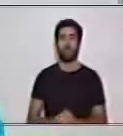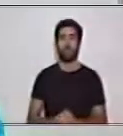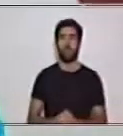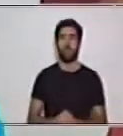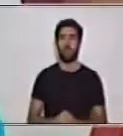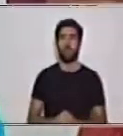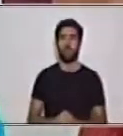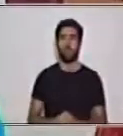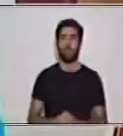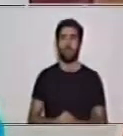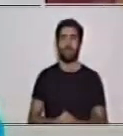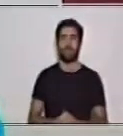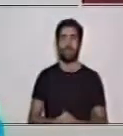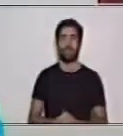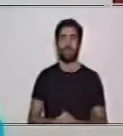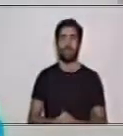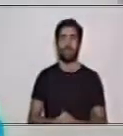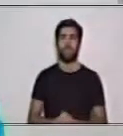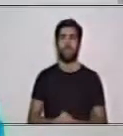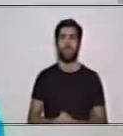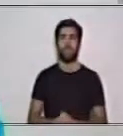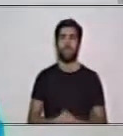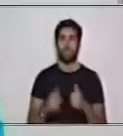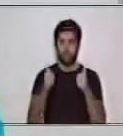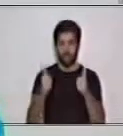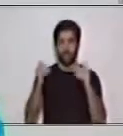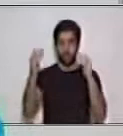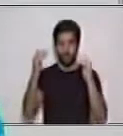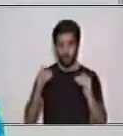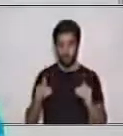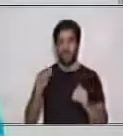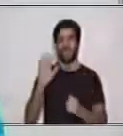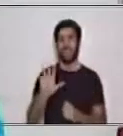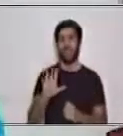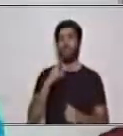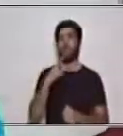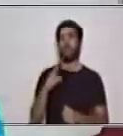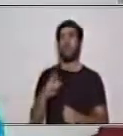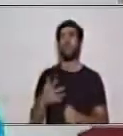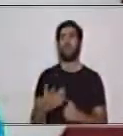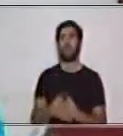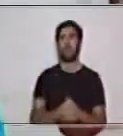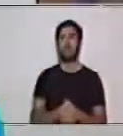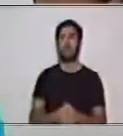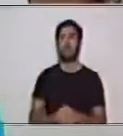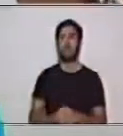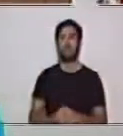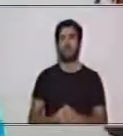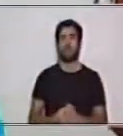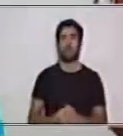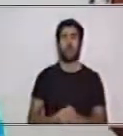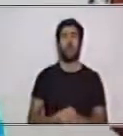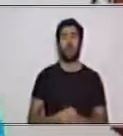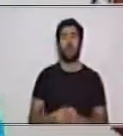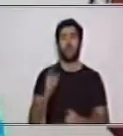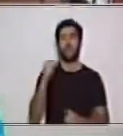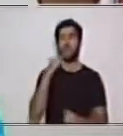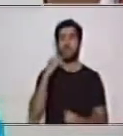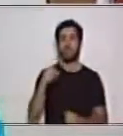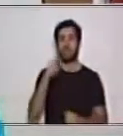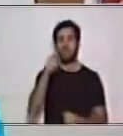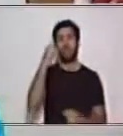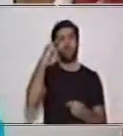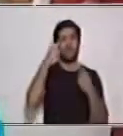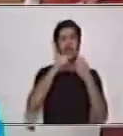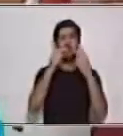peso? Ahí está la respuesta. Número 5. Escriba el nombre de 5 objetos cuyo peso es adecuado medir en